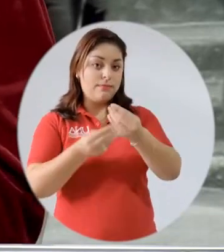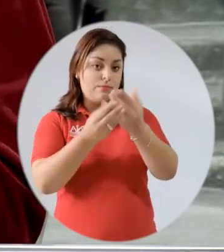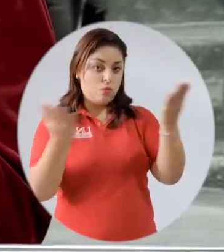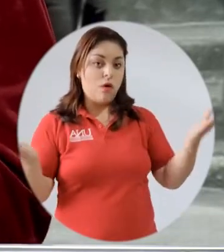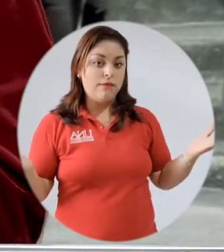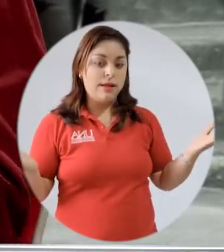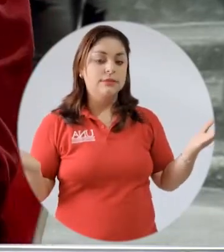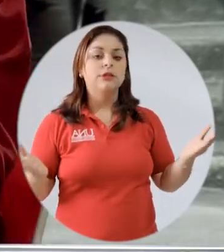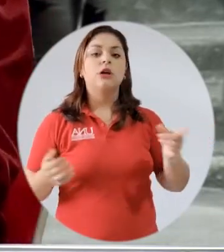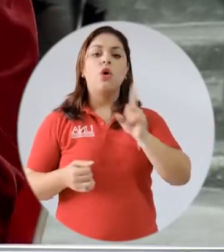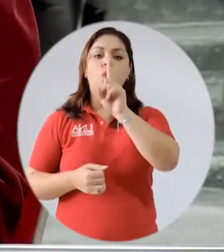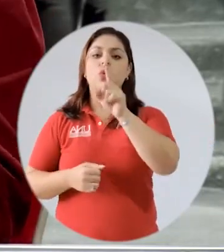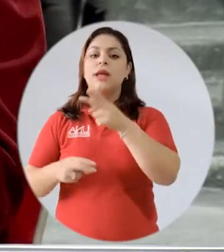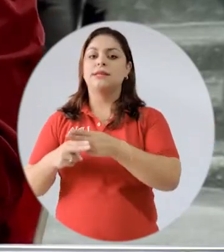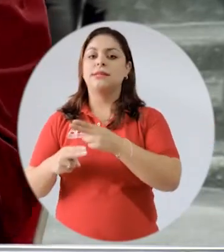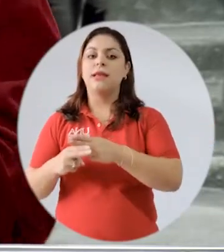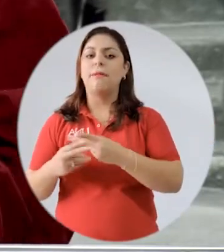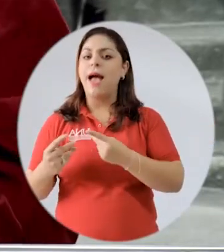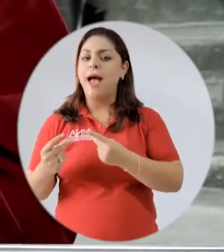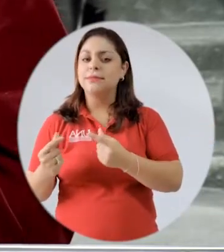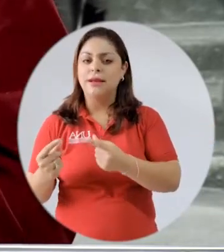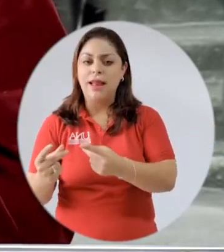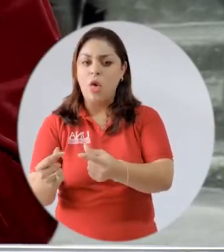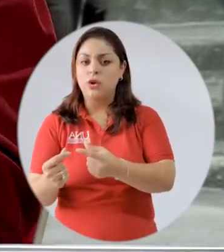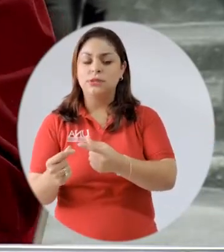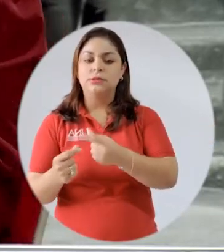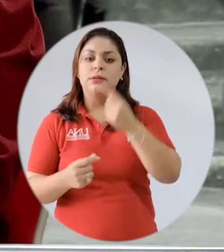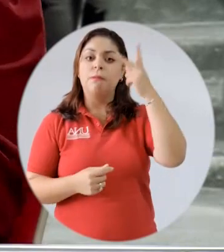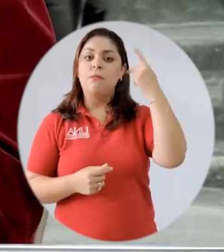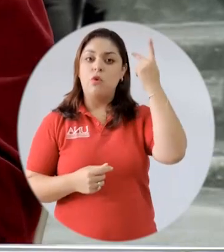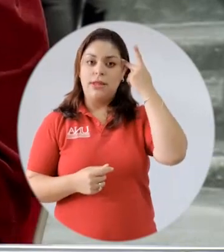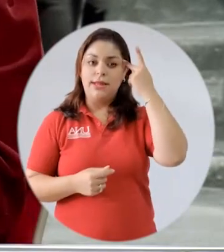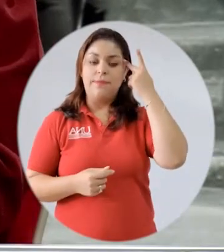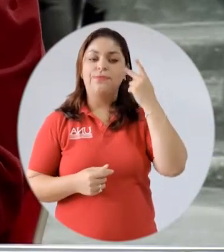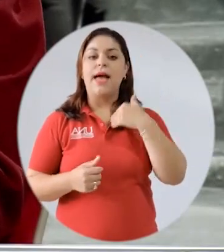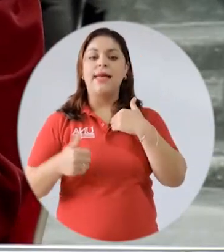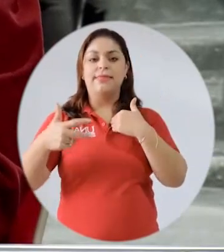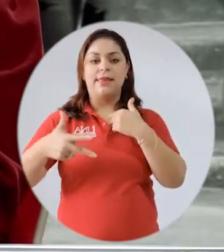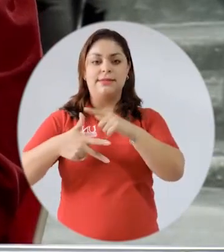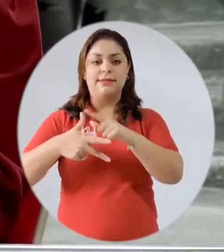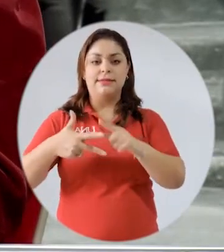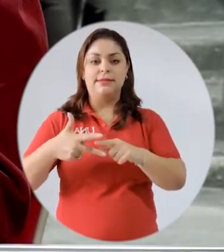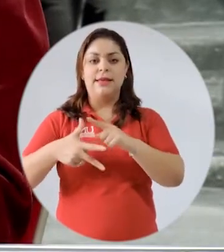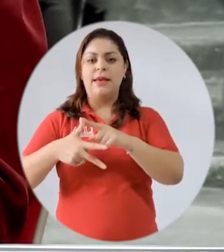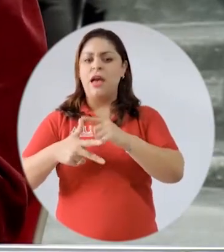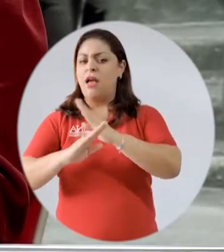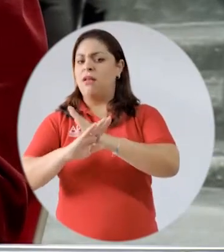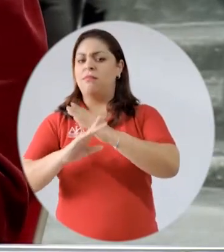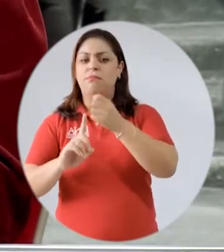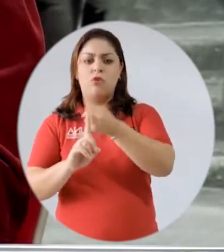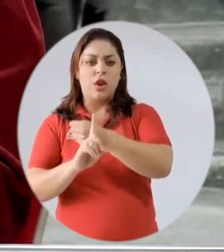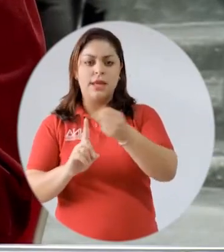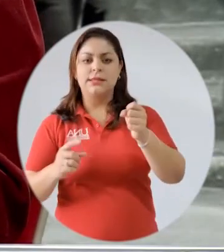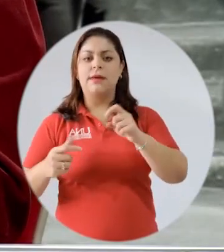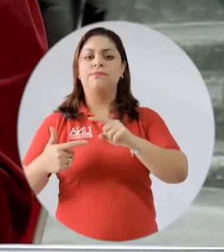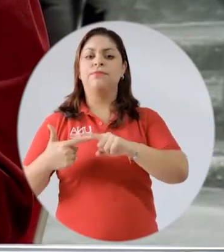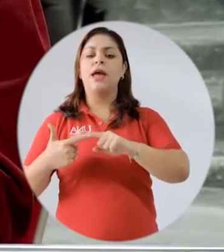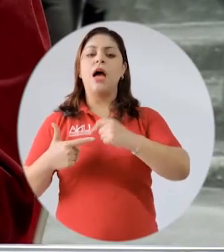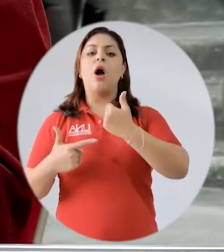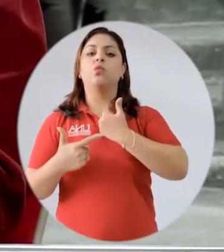Entonces tenemos que ver esto porque esto es relativo, ¿verdad? Es el relativo porque en realidad, y tal vez una mujer con